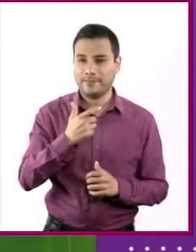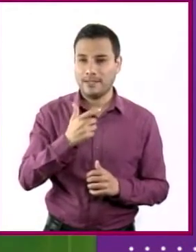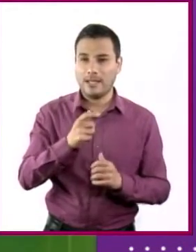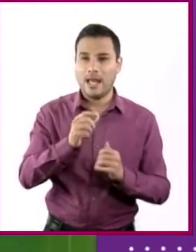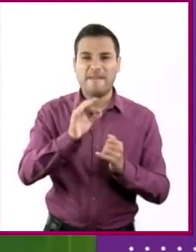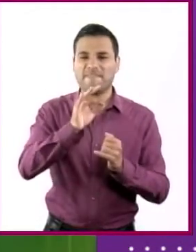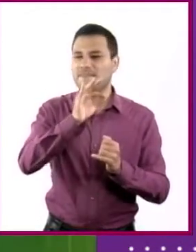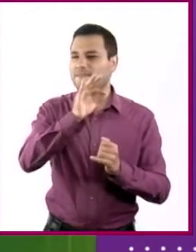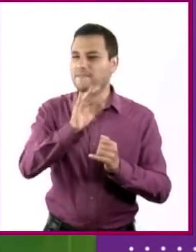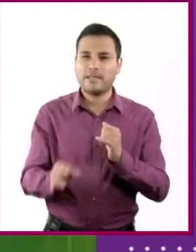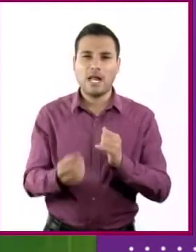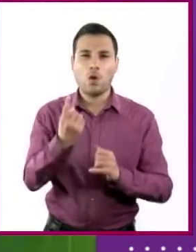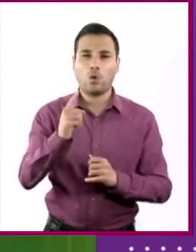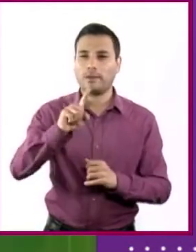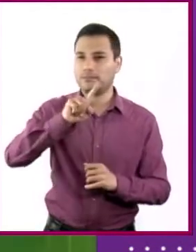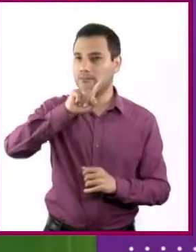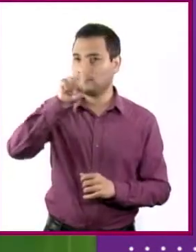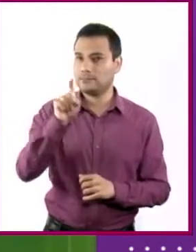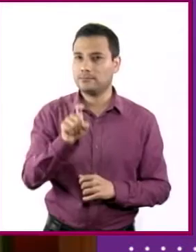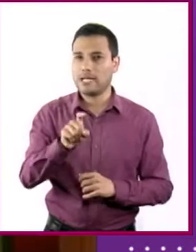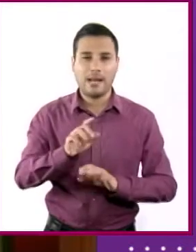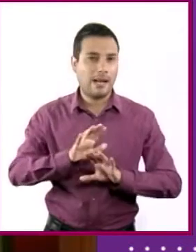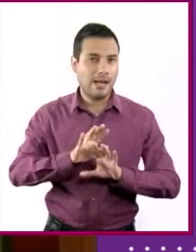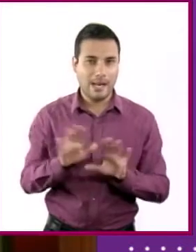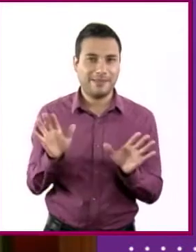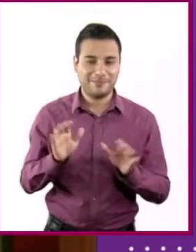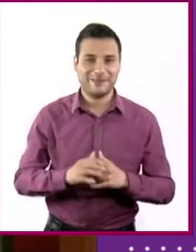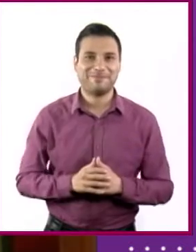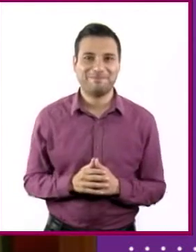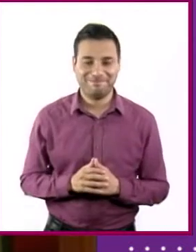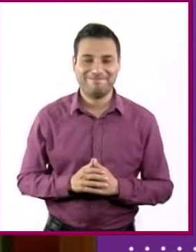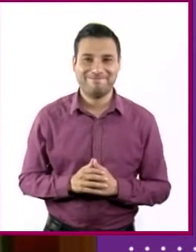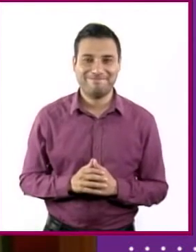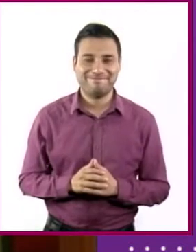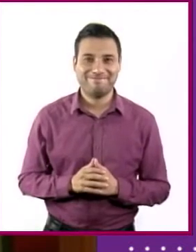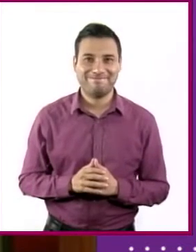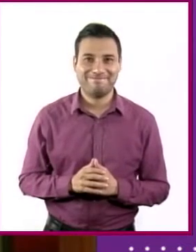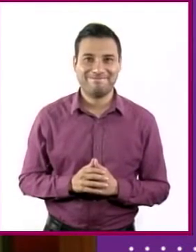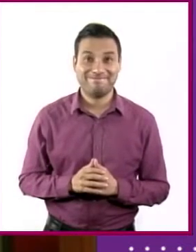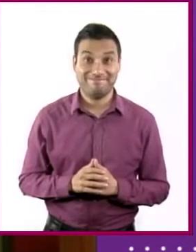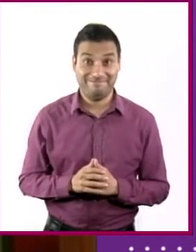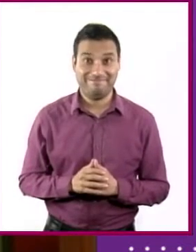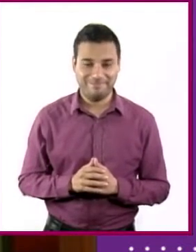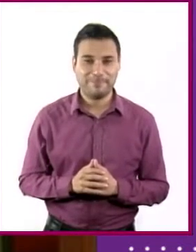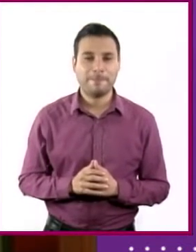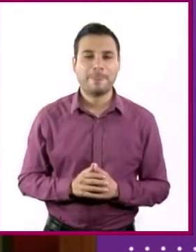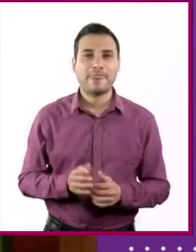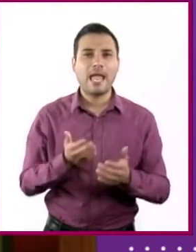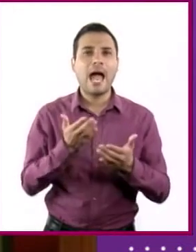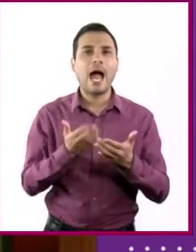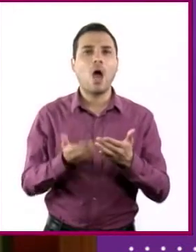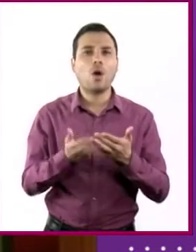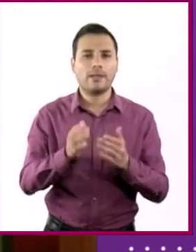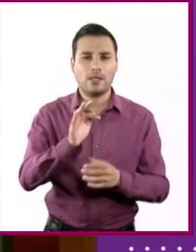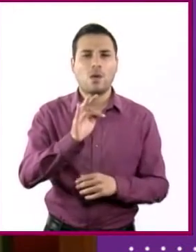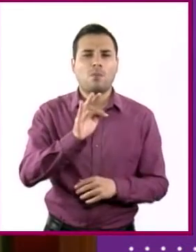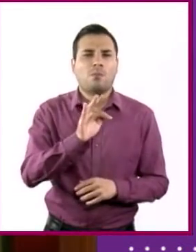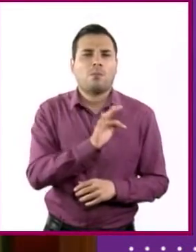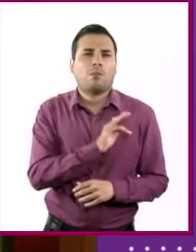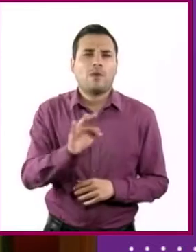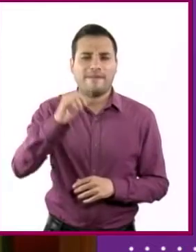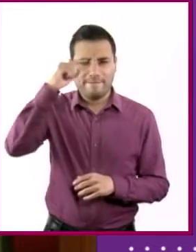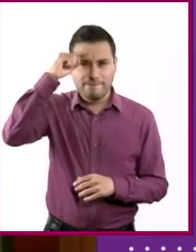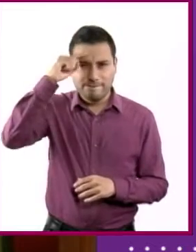coloca únicamente al final de la frase. Ujú. ¿Qué te parece si hacemos ejercicios muy sencillos